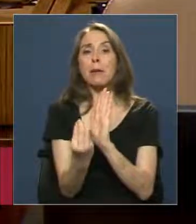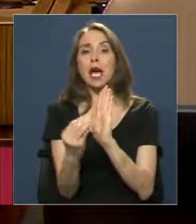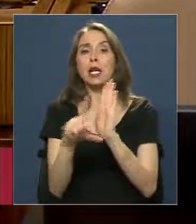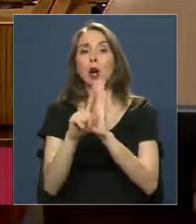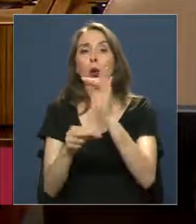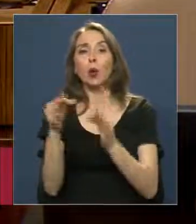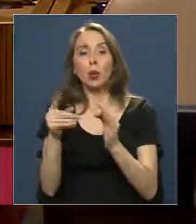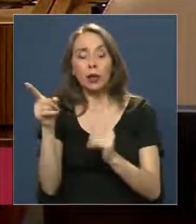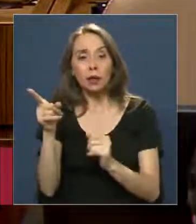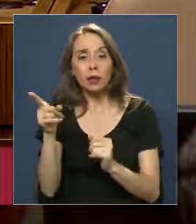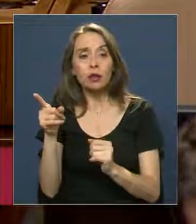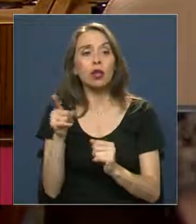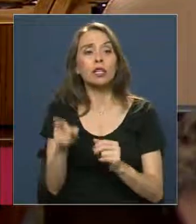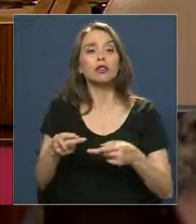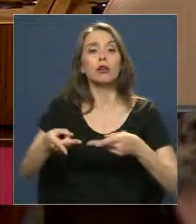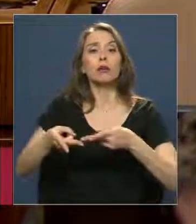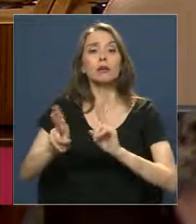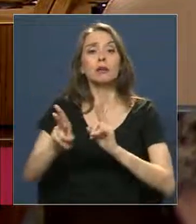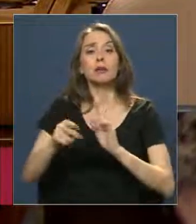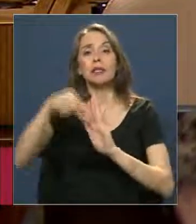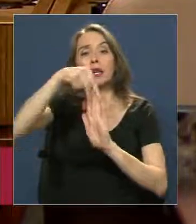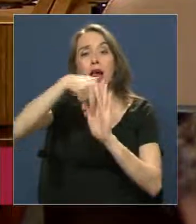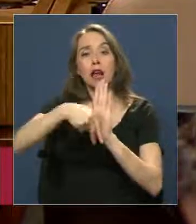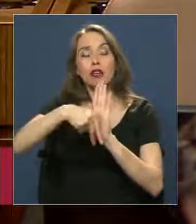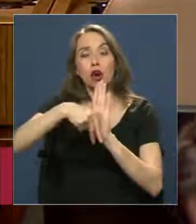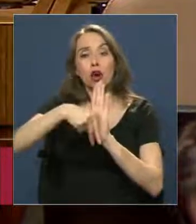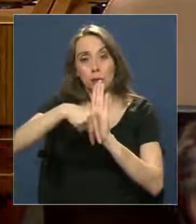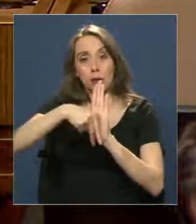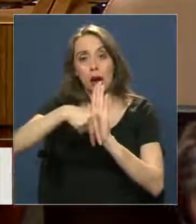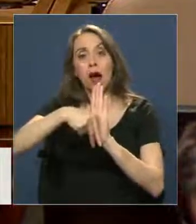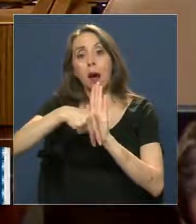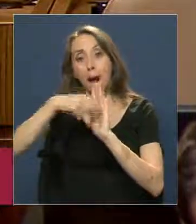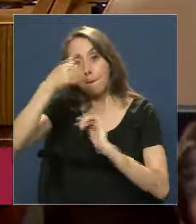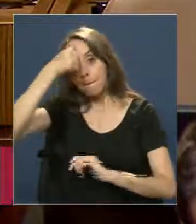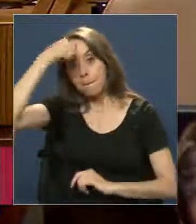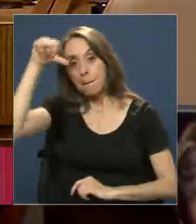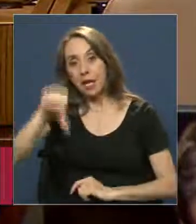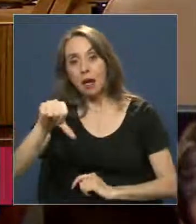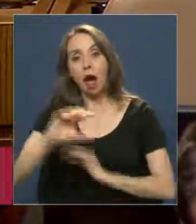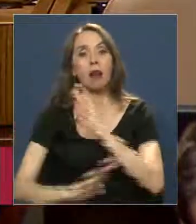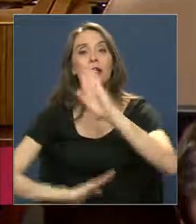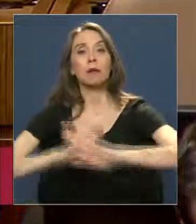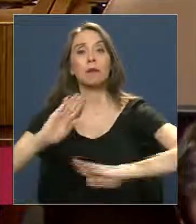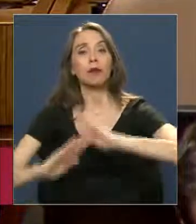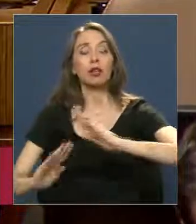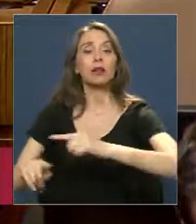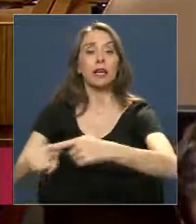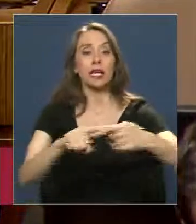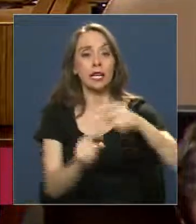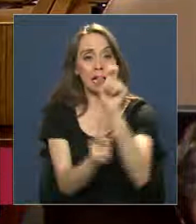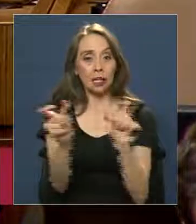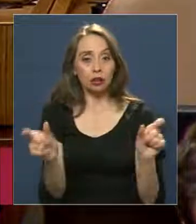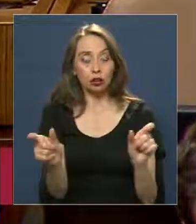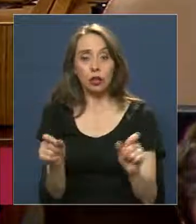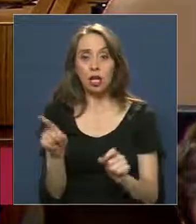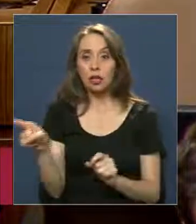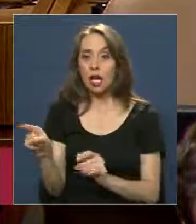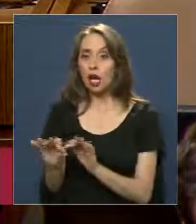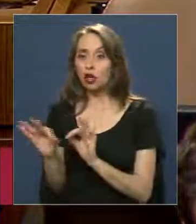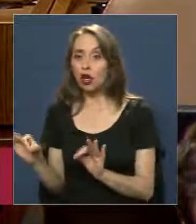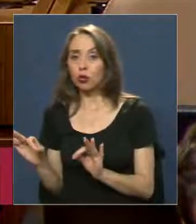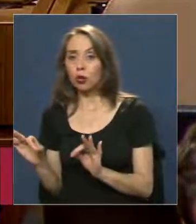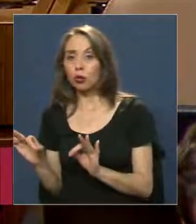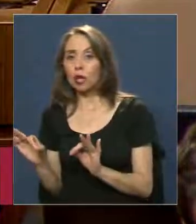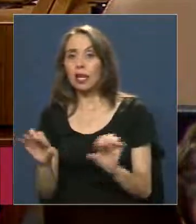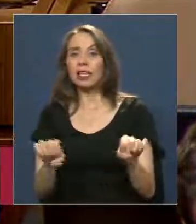criterio legitimador de las normas penales, que busca proteger a la sociedad de conductas que objetivamente lesionan la vida en